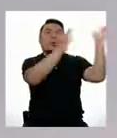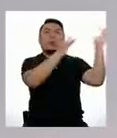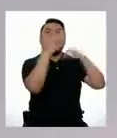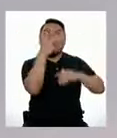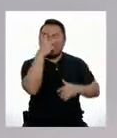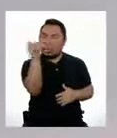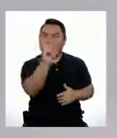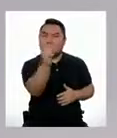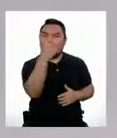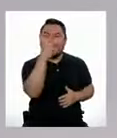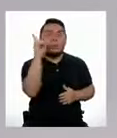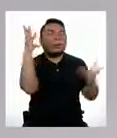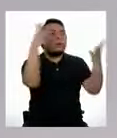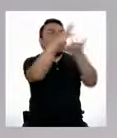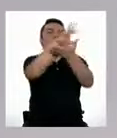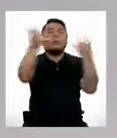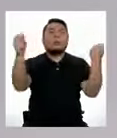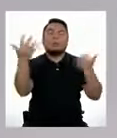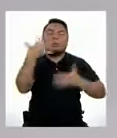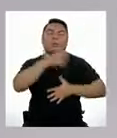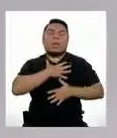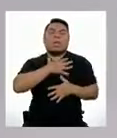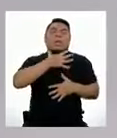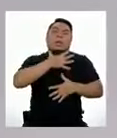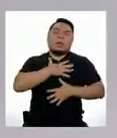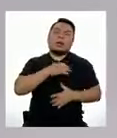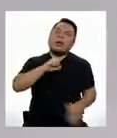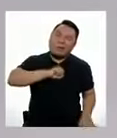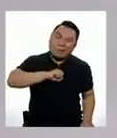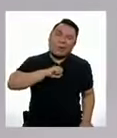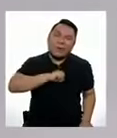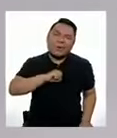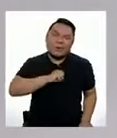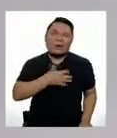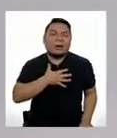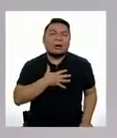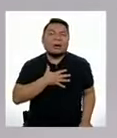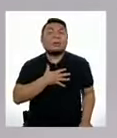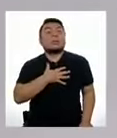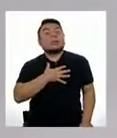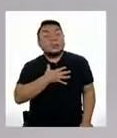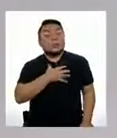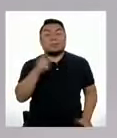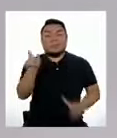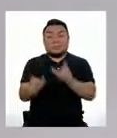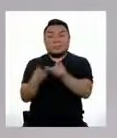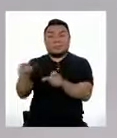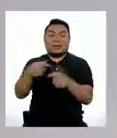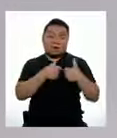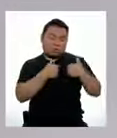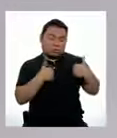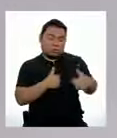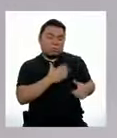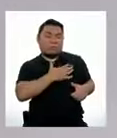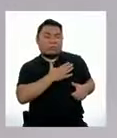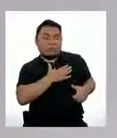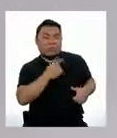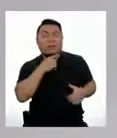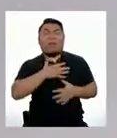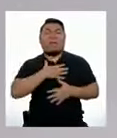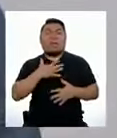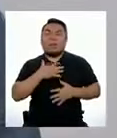desarrollar enfermedades cardiovasculares y respiratorias, es decir, las que tienen que ver con el corazón y los